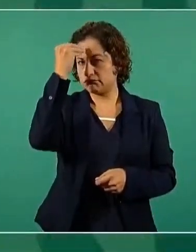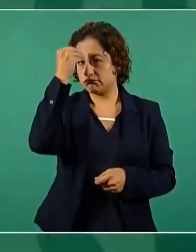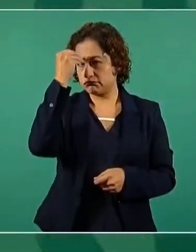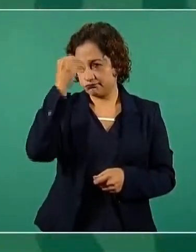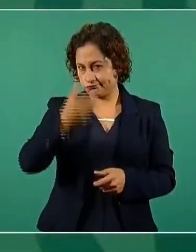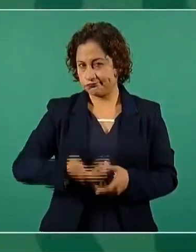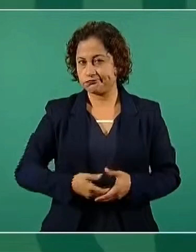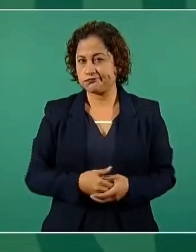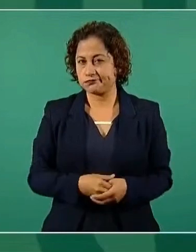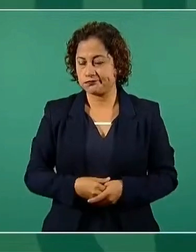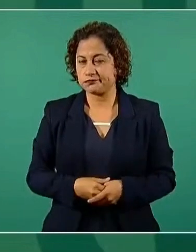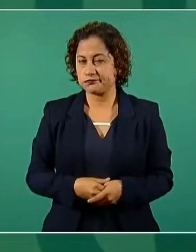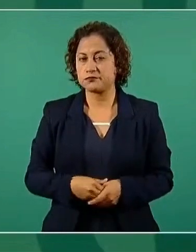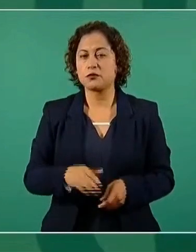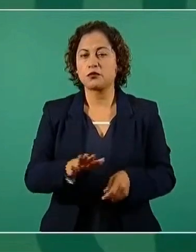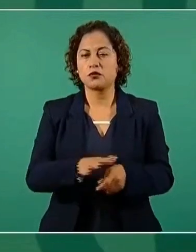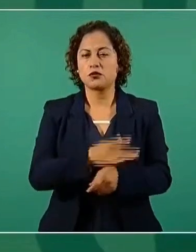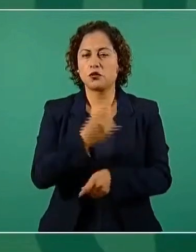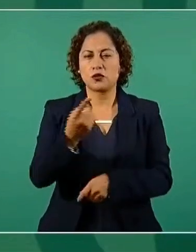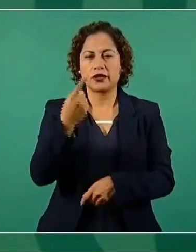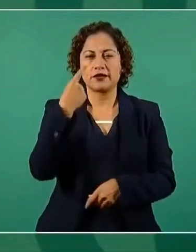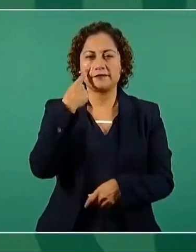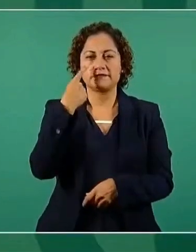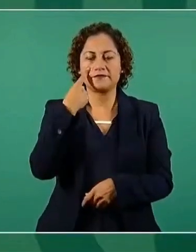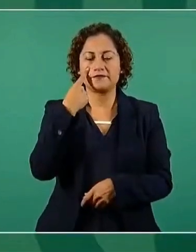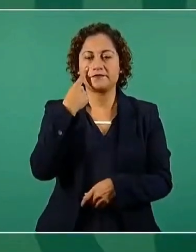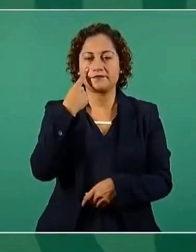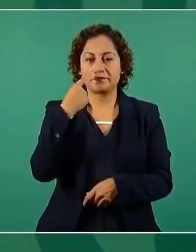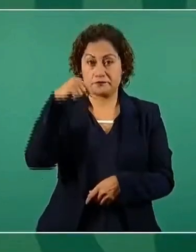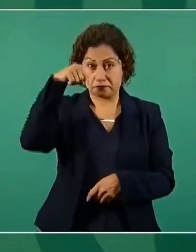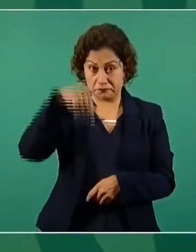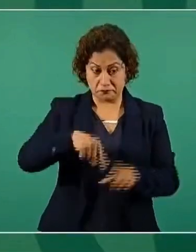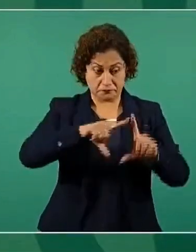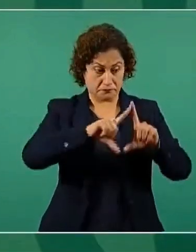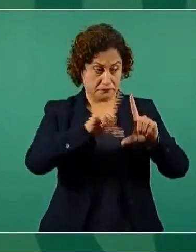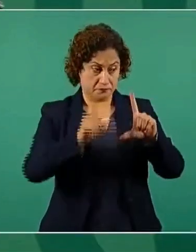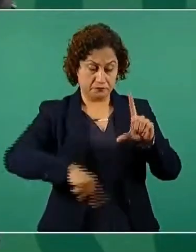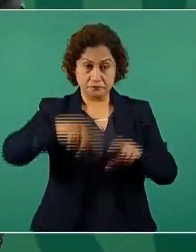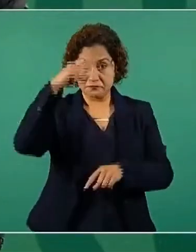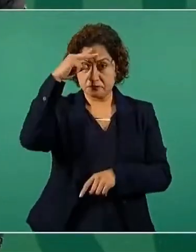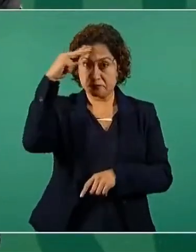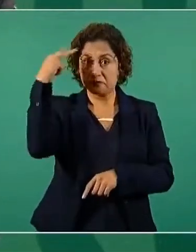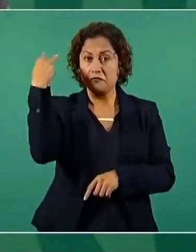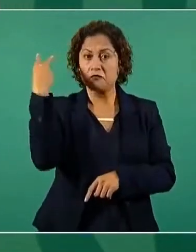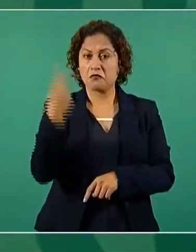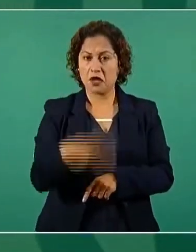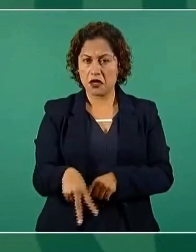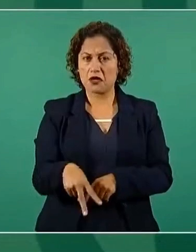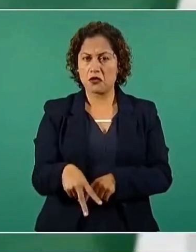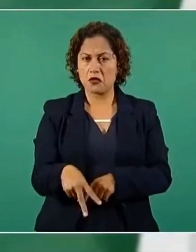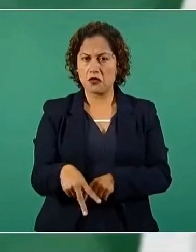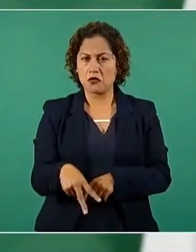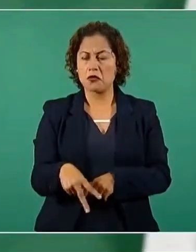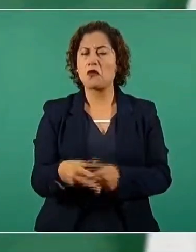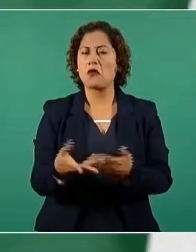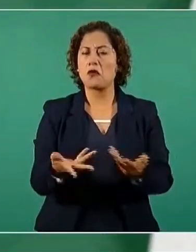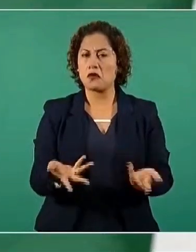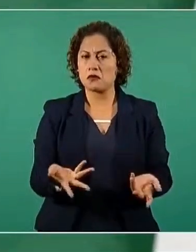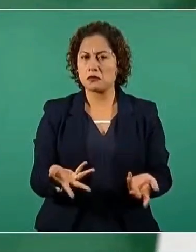porque lo bueno que tenemos en México, sin negar que